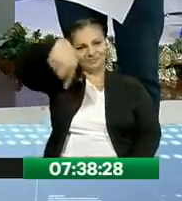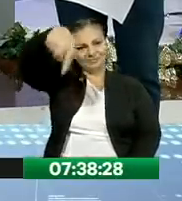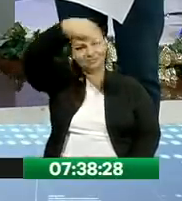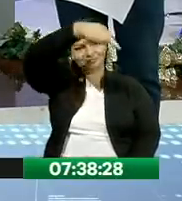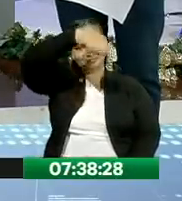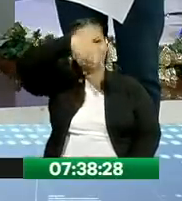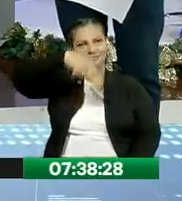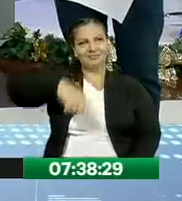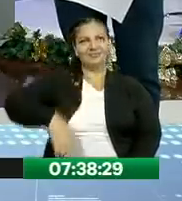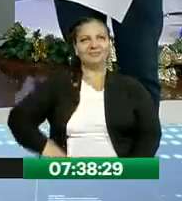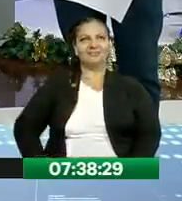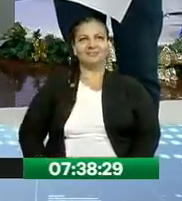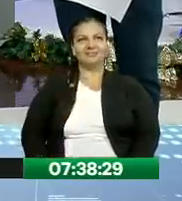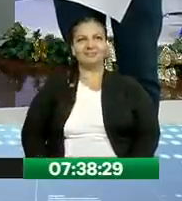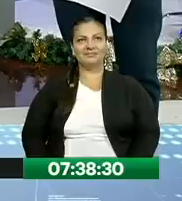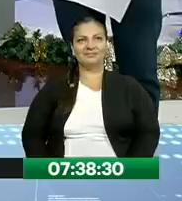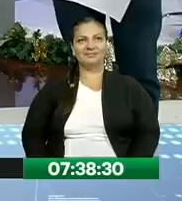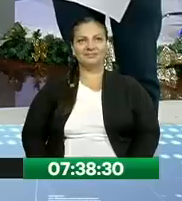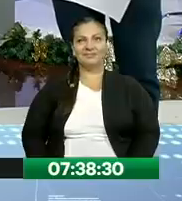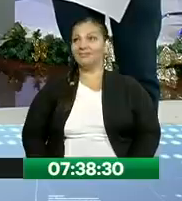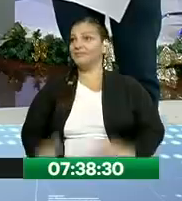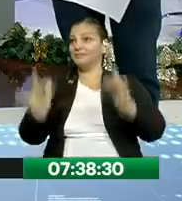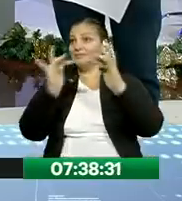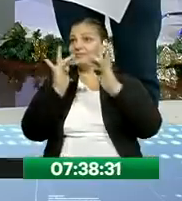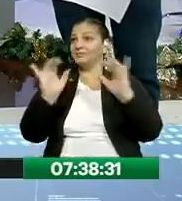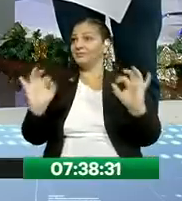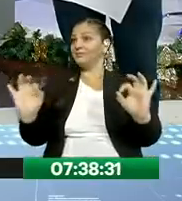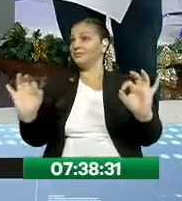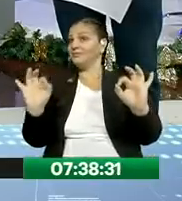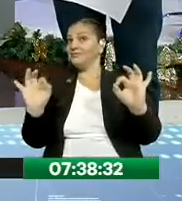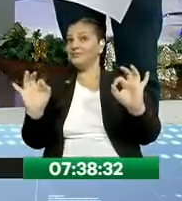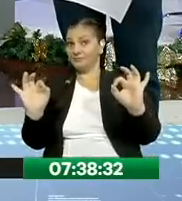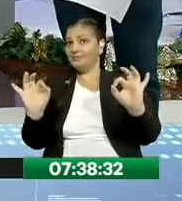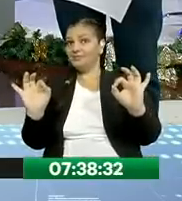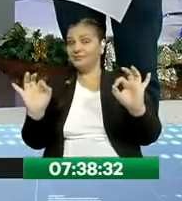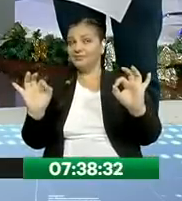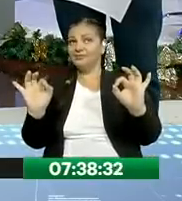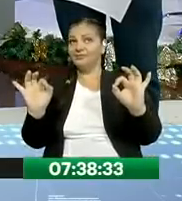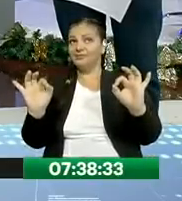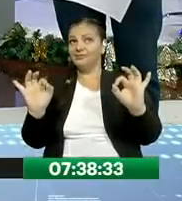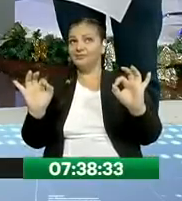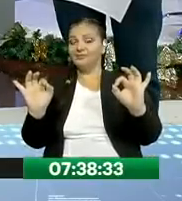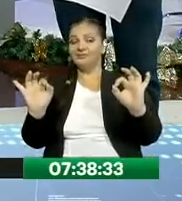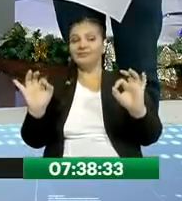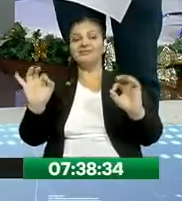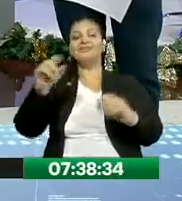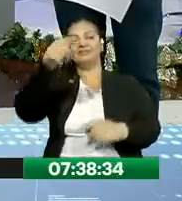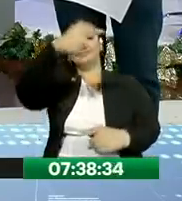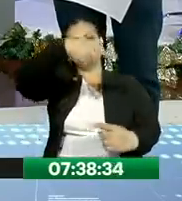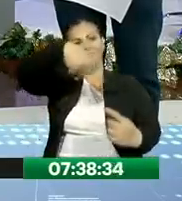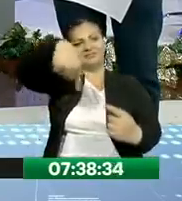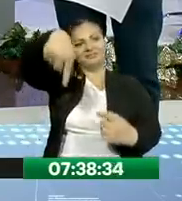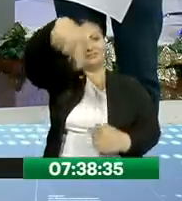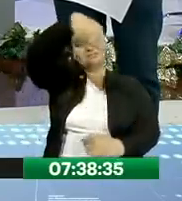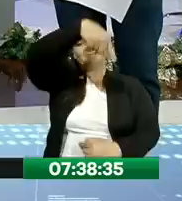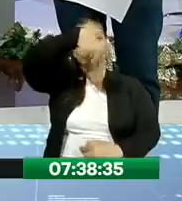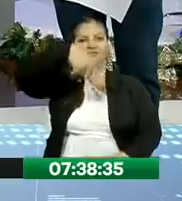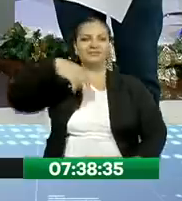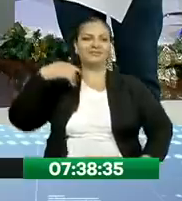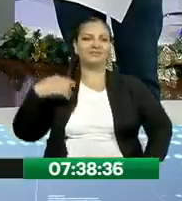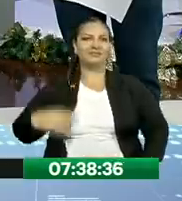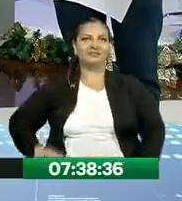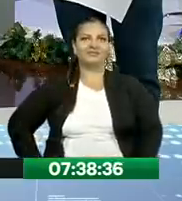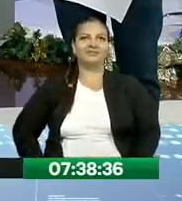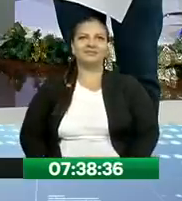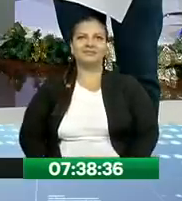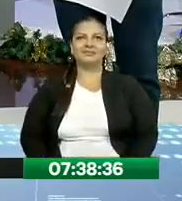Una vueltita para las fans. Bueno, ahora sí, estamos, sí, ya superado el temita. Ya. La vueltita para sí, las fans. Por supuesto. Nosotros